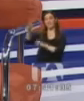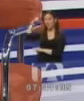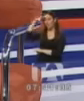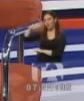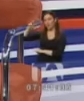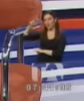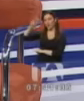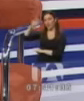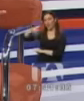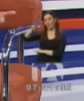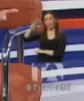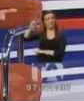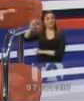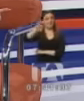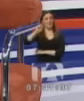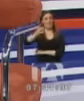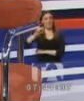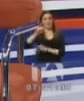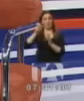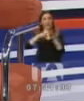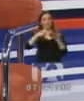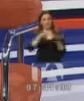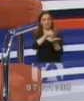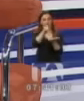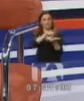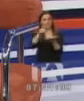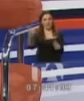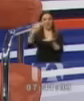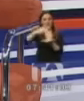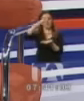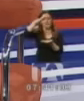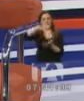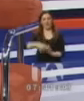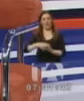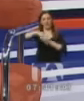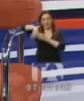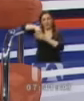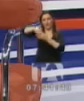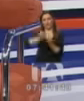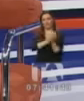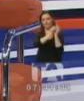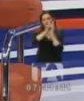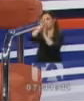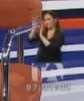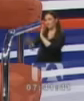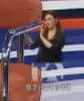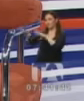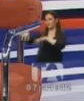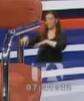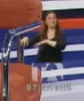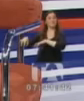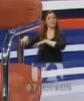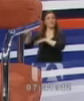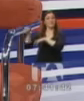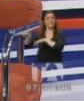México. Y lo recaudado, pues ustedes ya saben, será para los damnificados del terremoto de Manabí y Esmeraldas.